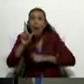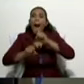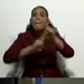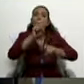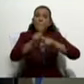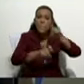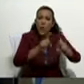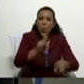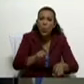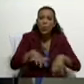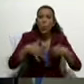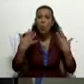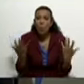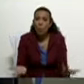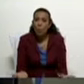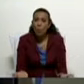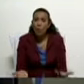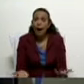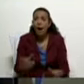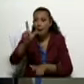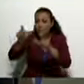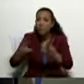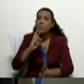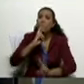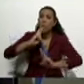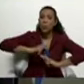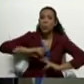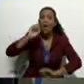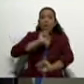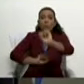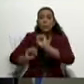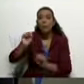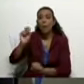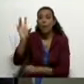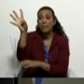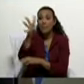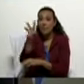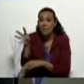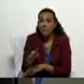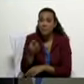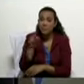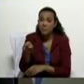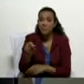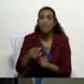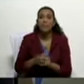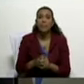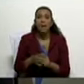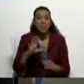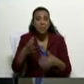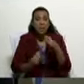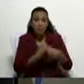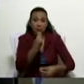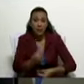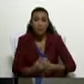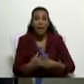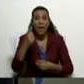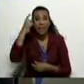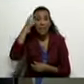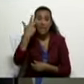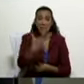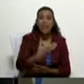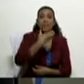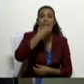el referendo consultivo en defensa de la Guayana Esequiba, que se realizará el